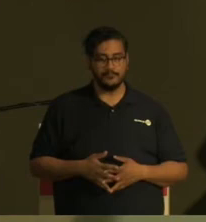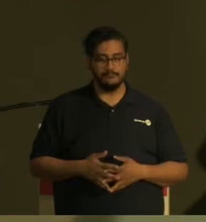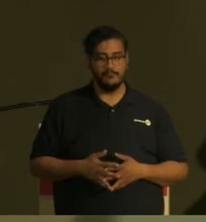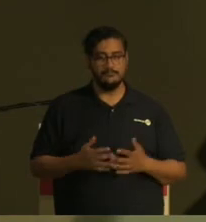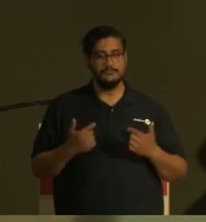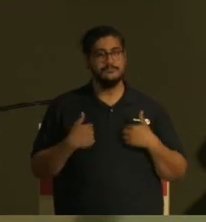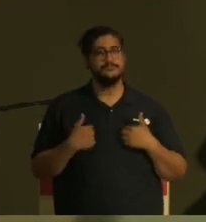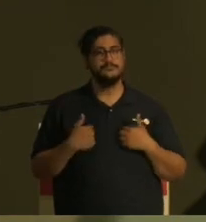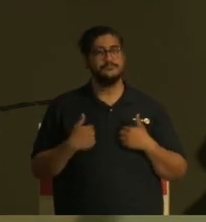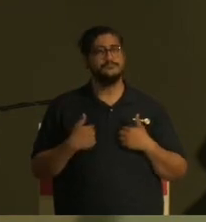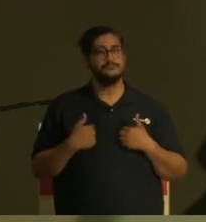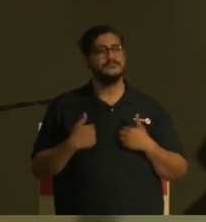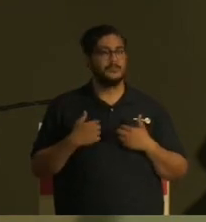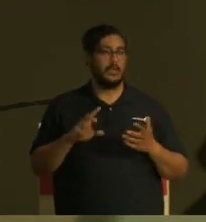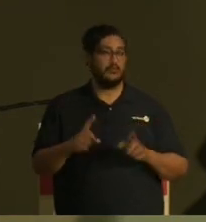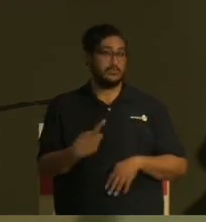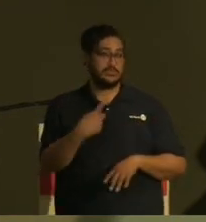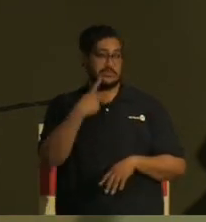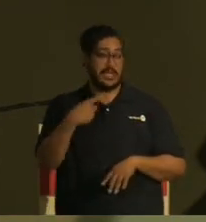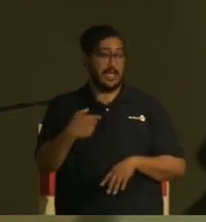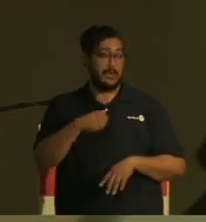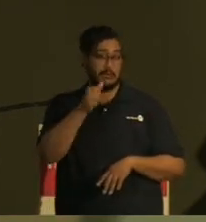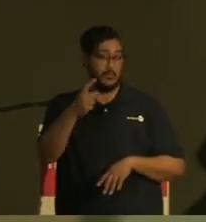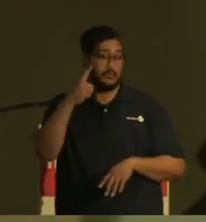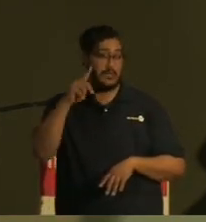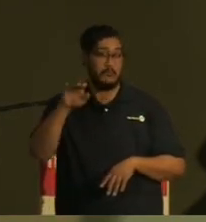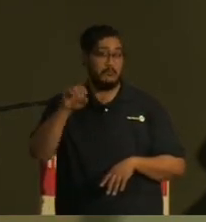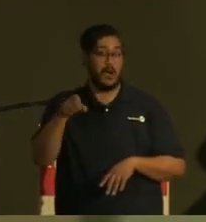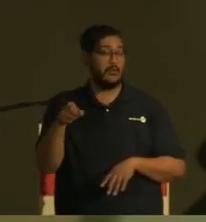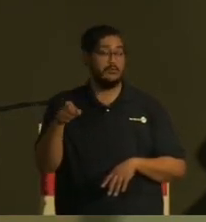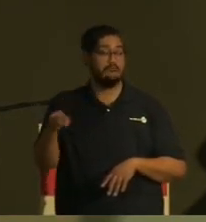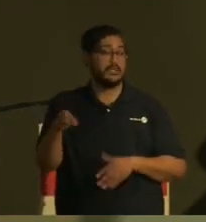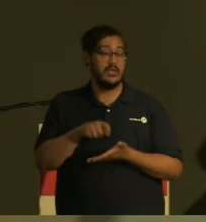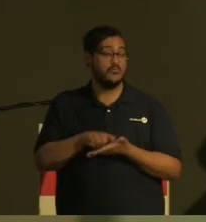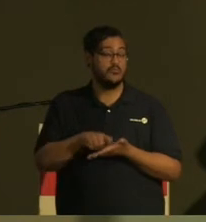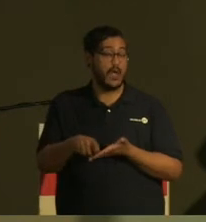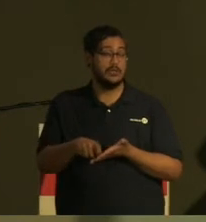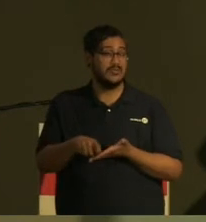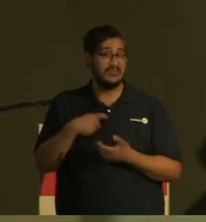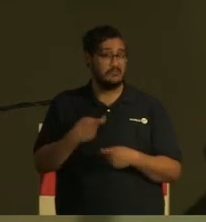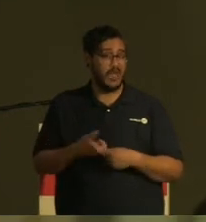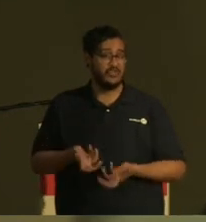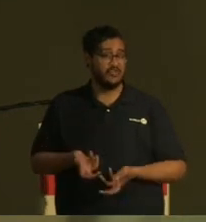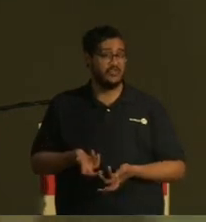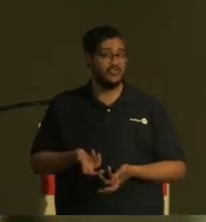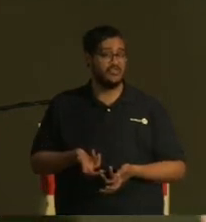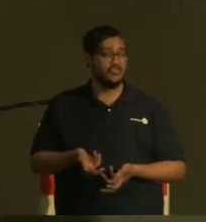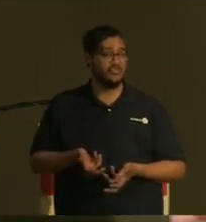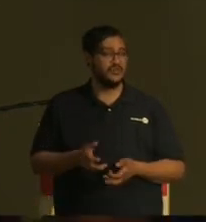I would go so far to say that I don't think Mario writes in Spanish.